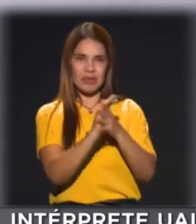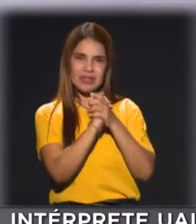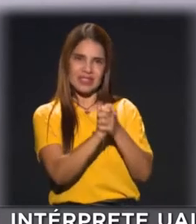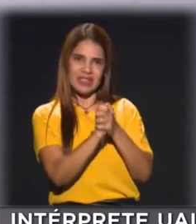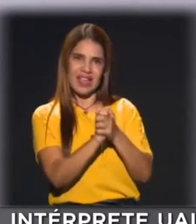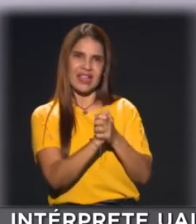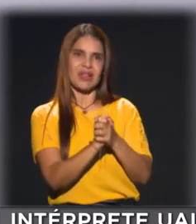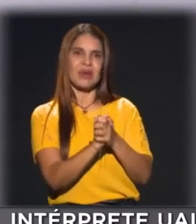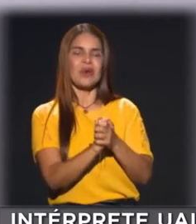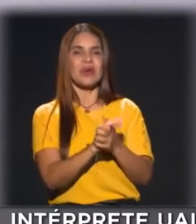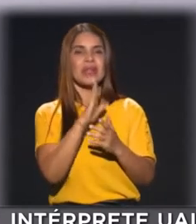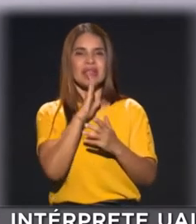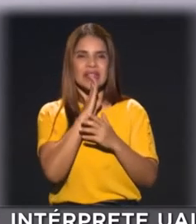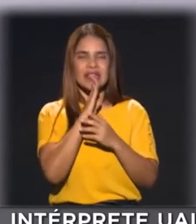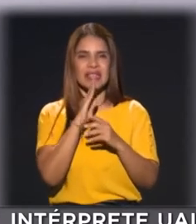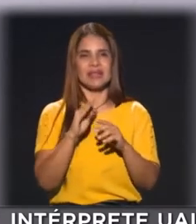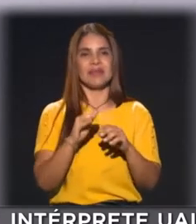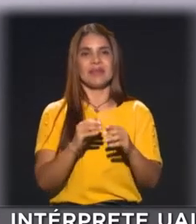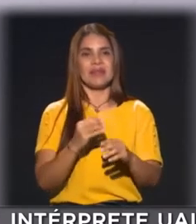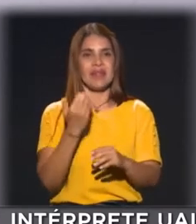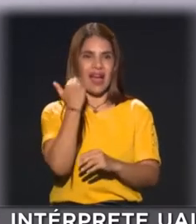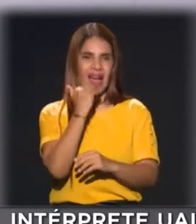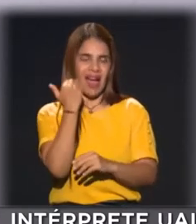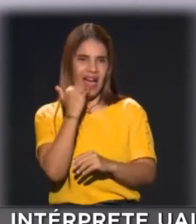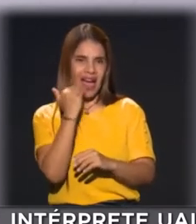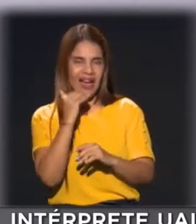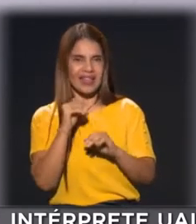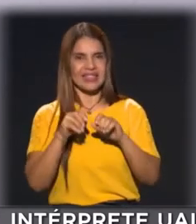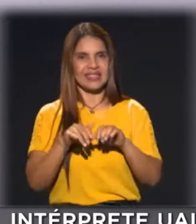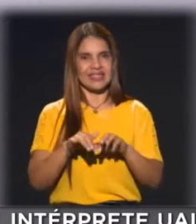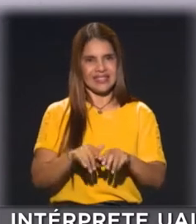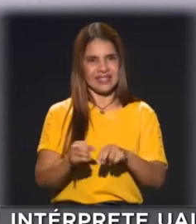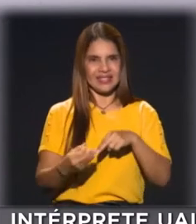que nos envía la secretaria de Educación de Medellín, Alexandra Agudelo.